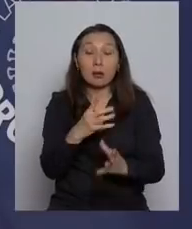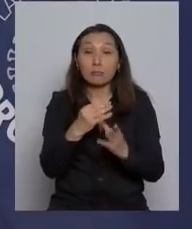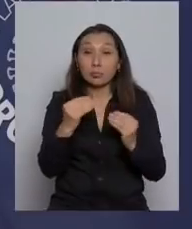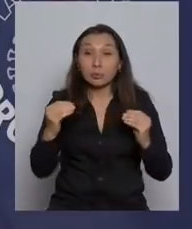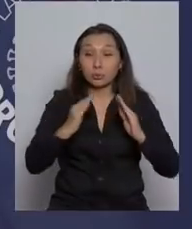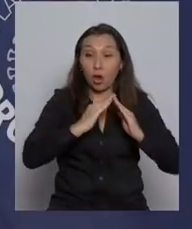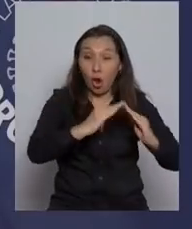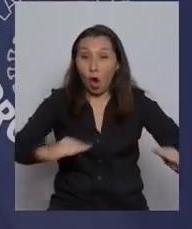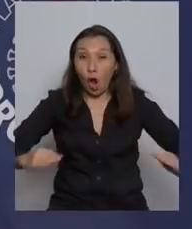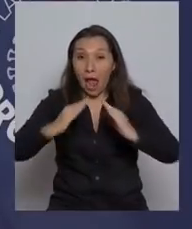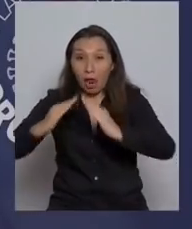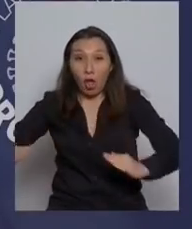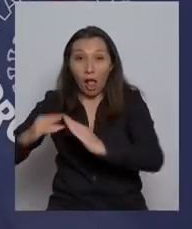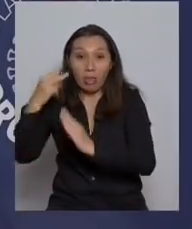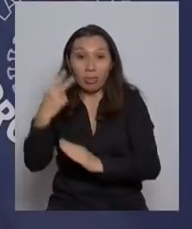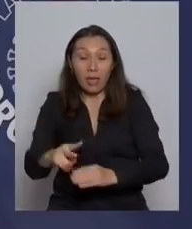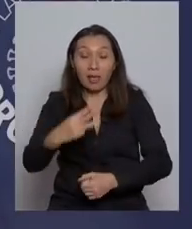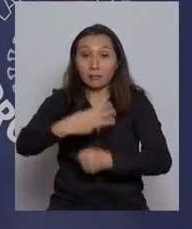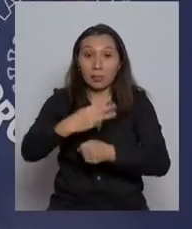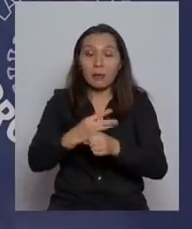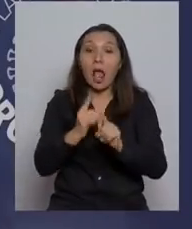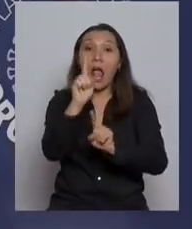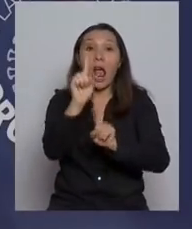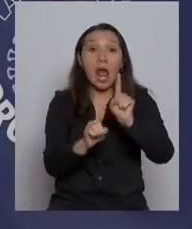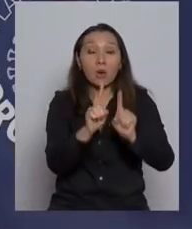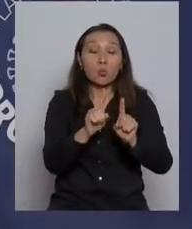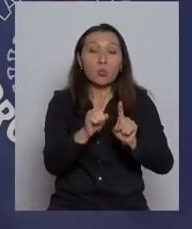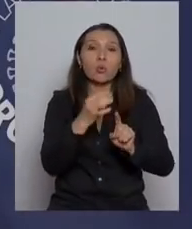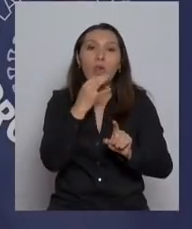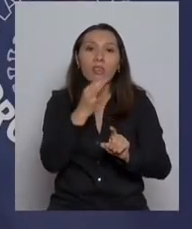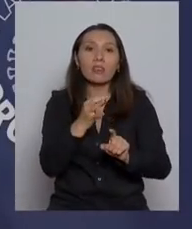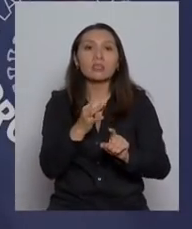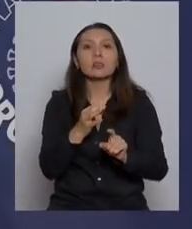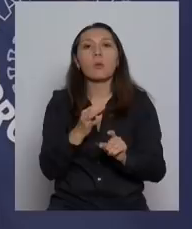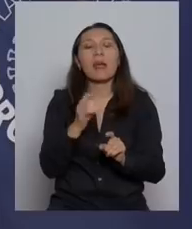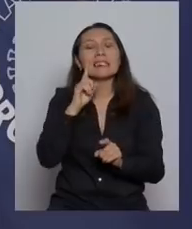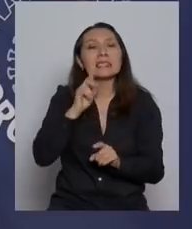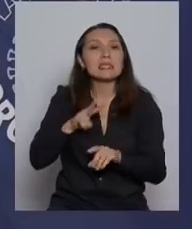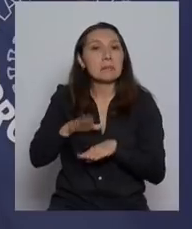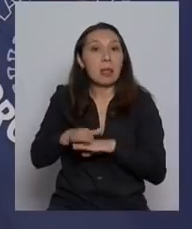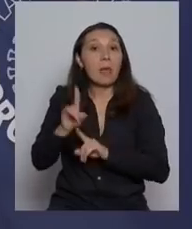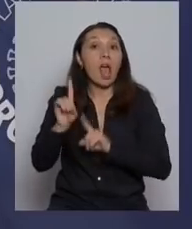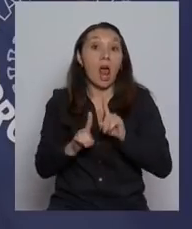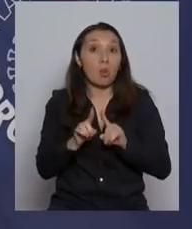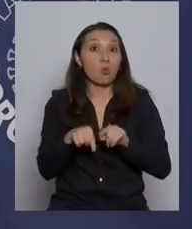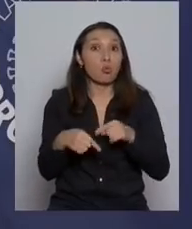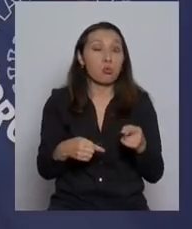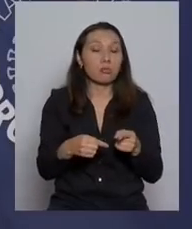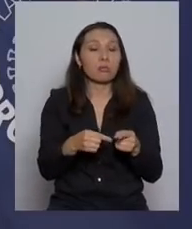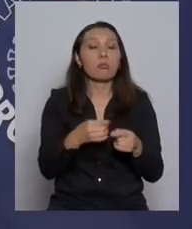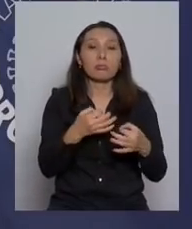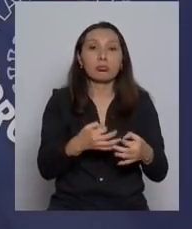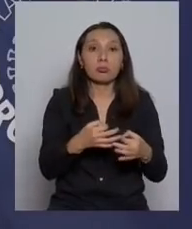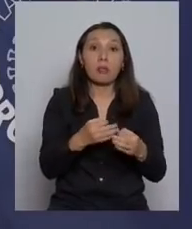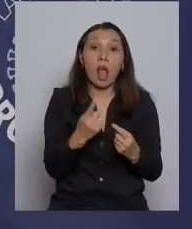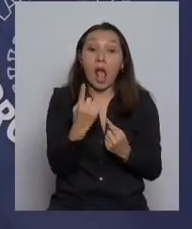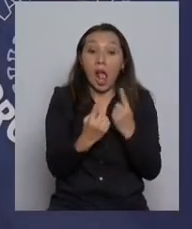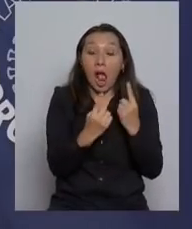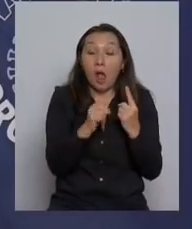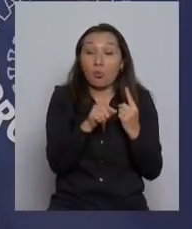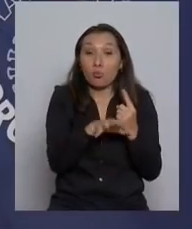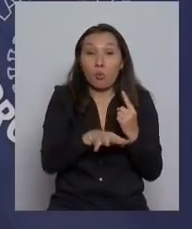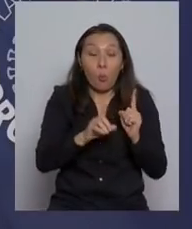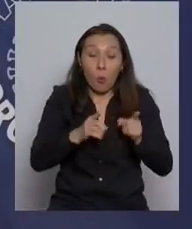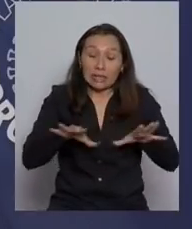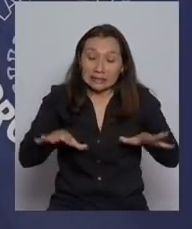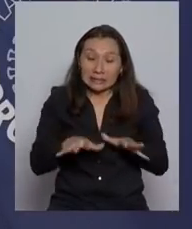de recintos de esta naturaleza, quiero recordar que algunos incluso son informales, alguno de ellos va a ocurrir que, a